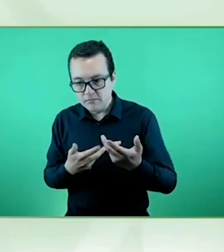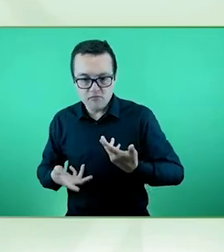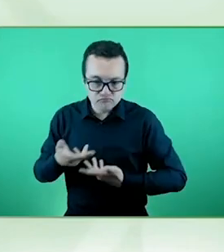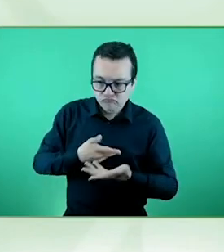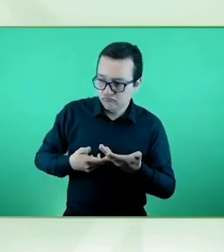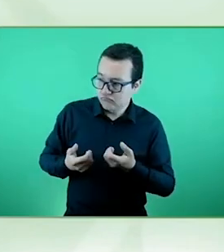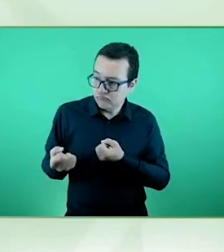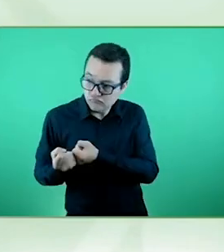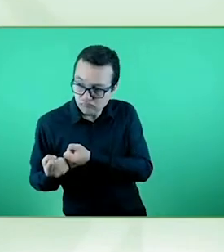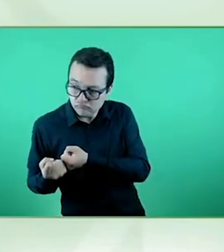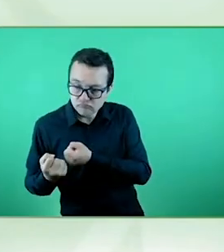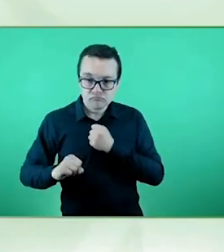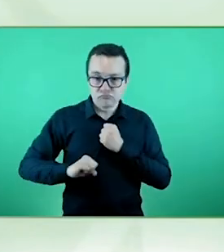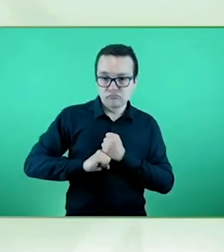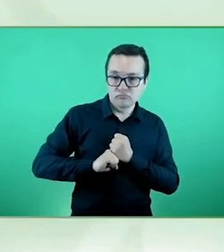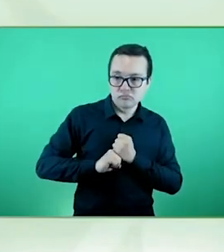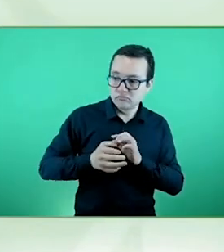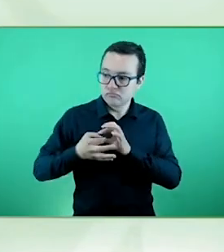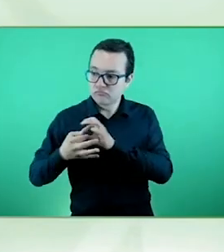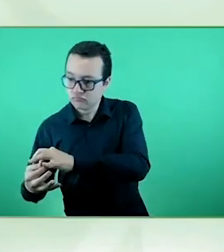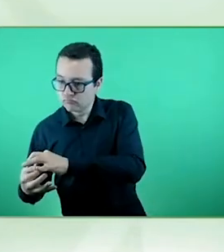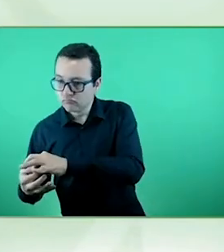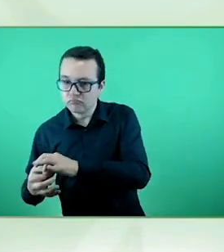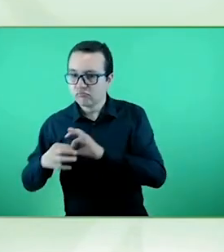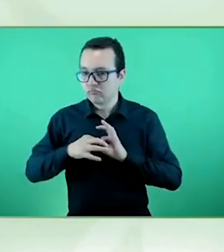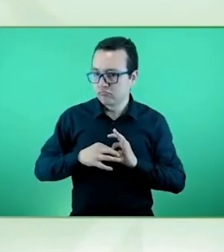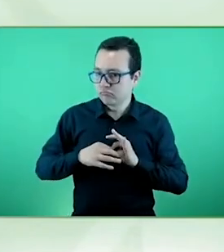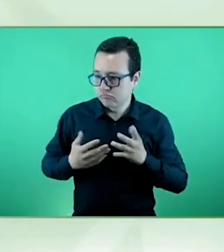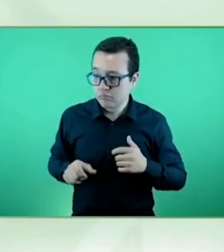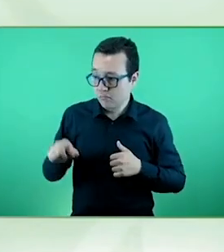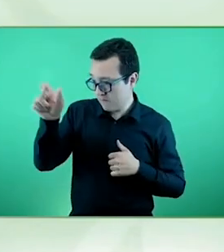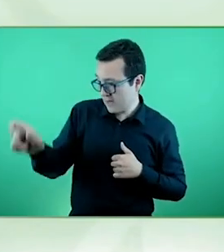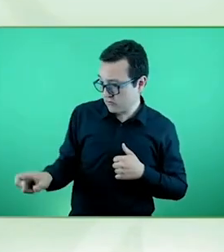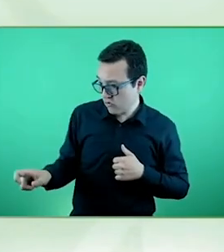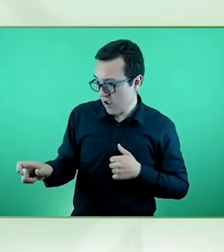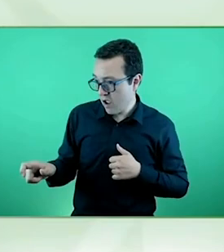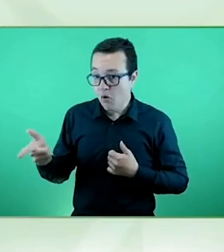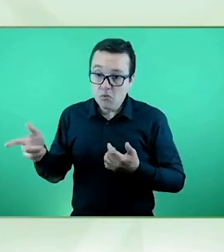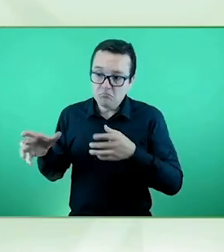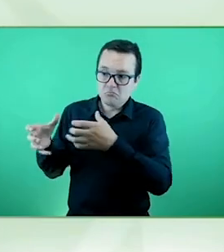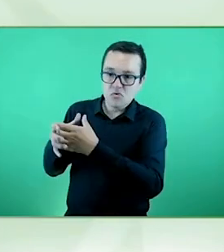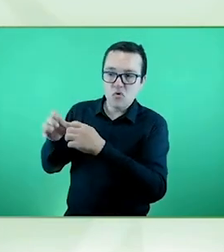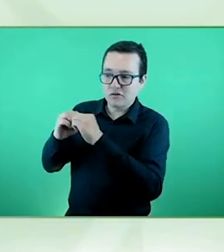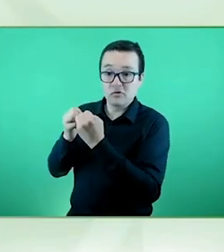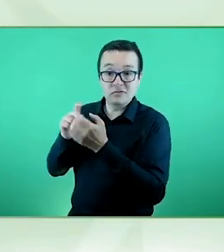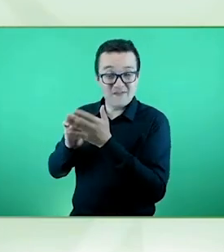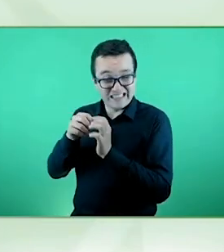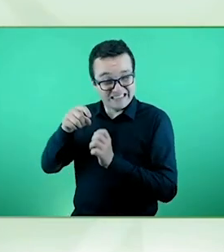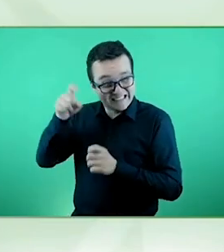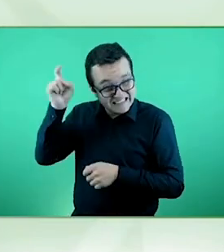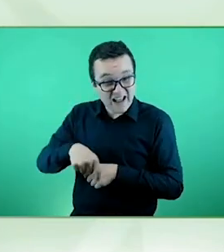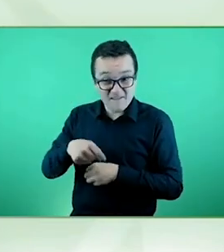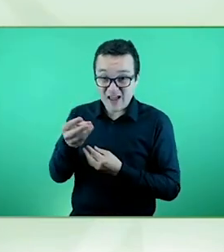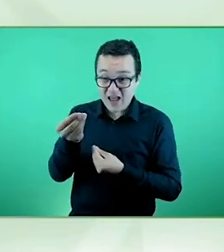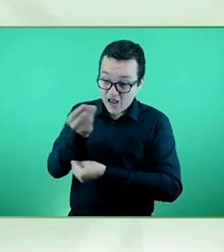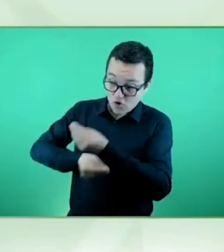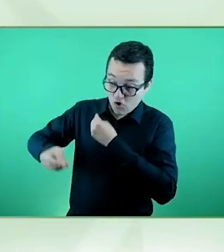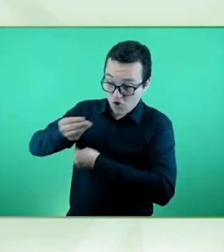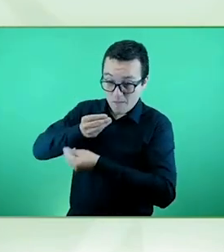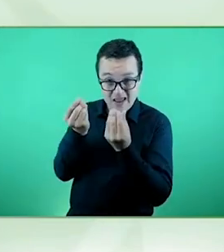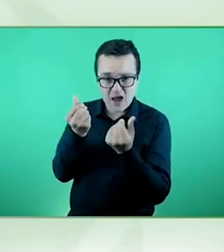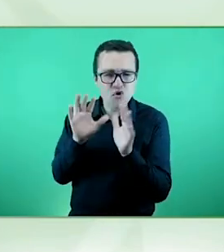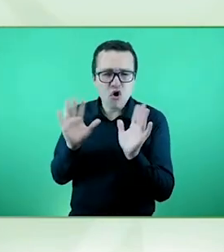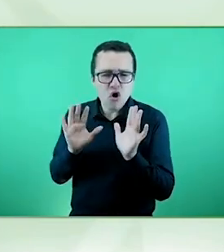personas, que no necesariamente solo tengan que ver con el intercambio económico. O Entonces, profundizar en estos vínculos, avanzar a que